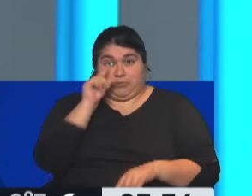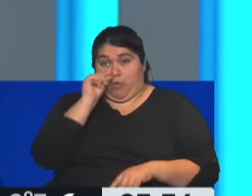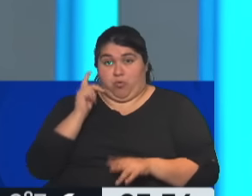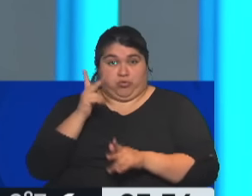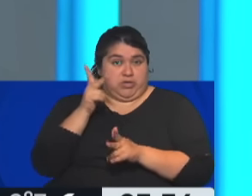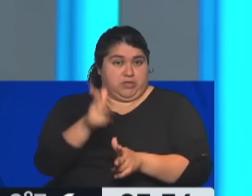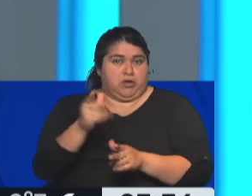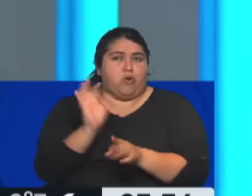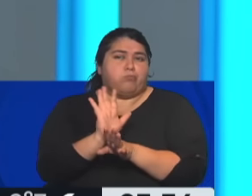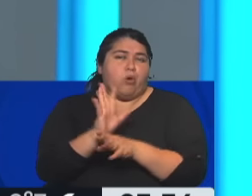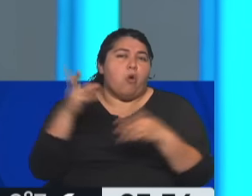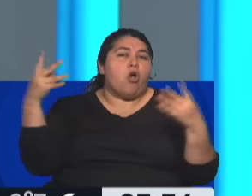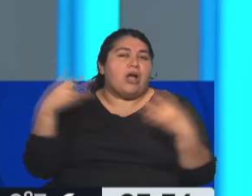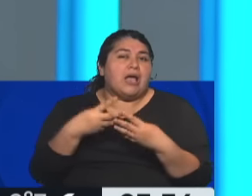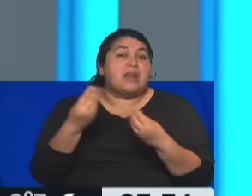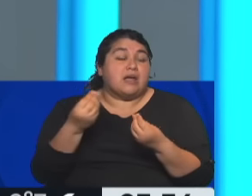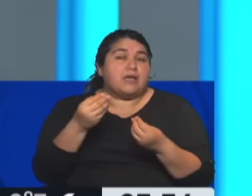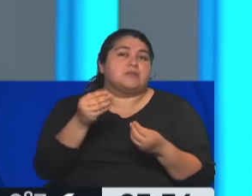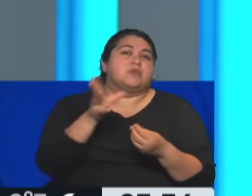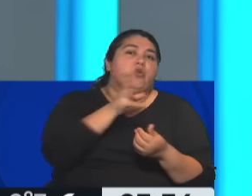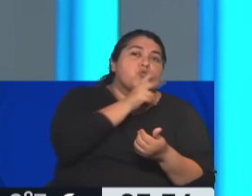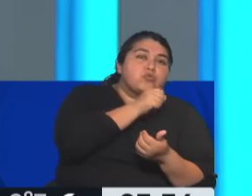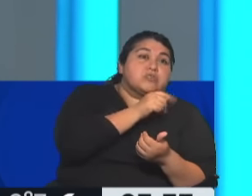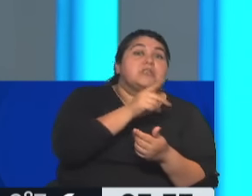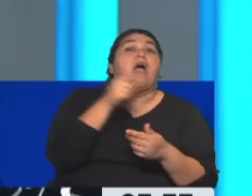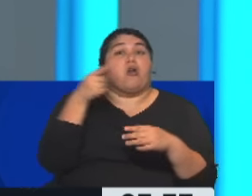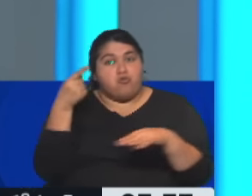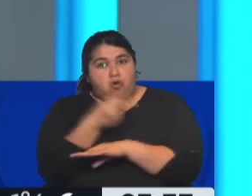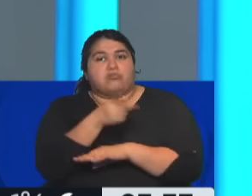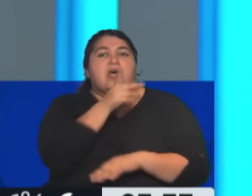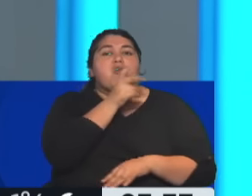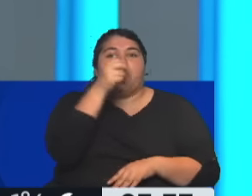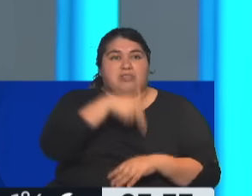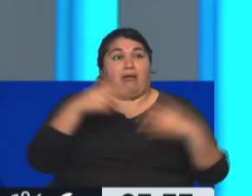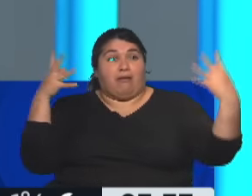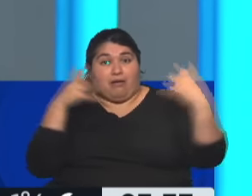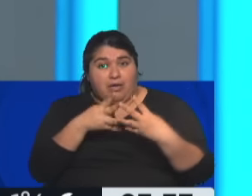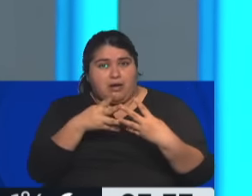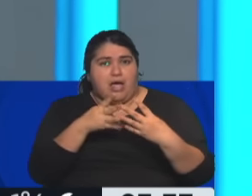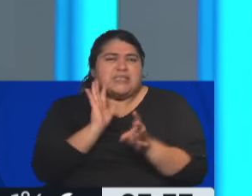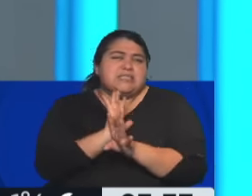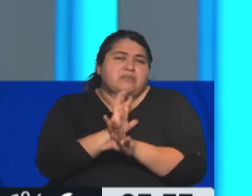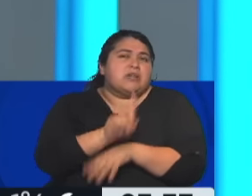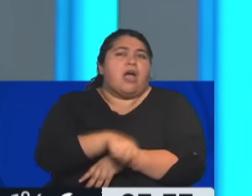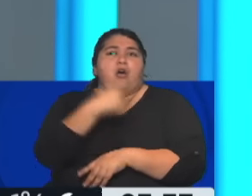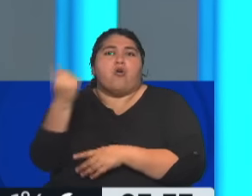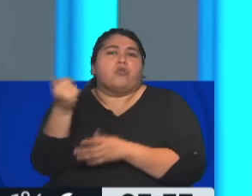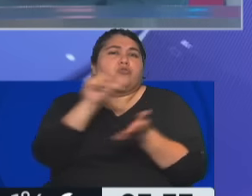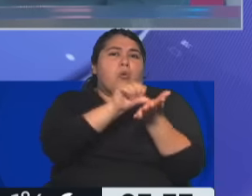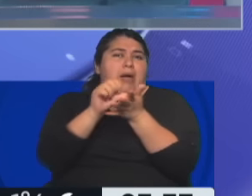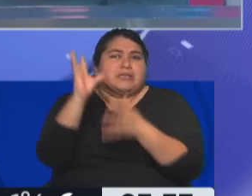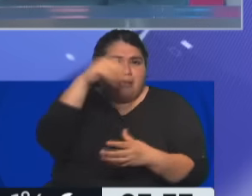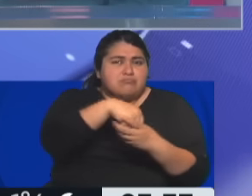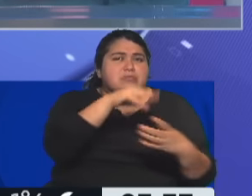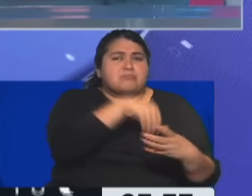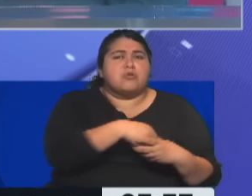ya sería una guerra entre Rusia y la OTAN y podríamos empezar a hablar de otra situación en el conflicto bélico? ¿O